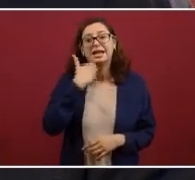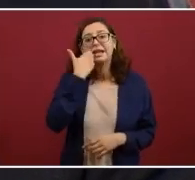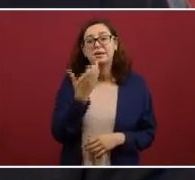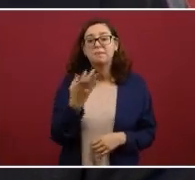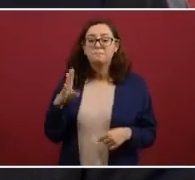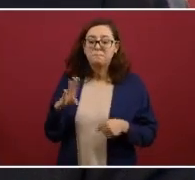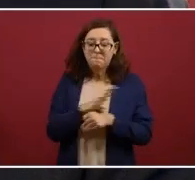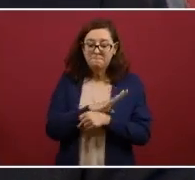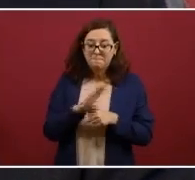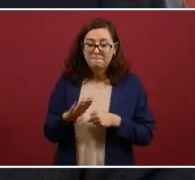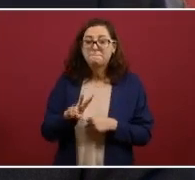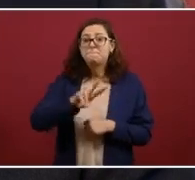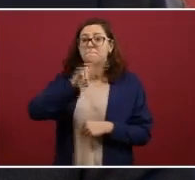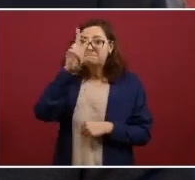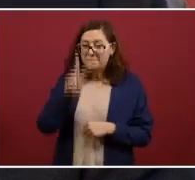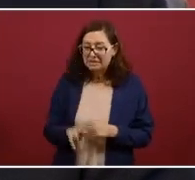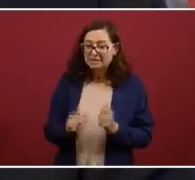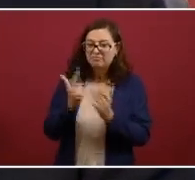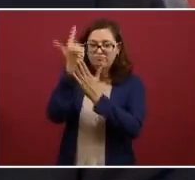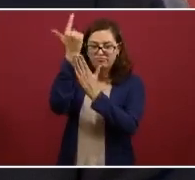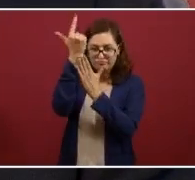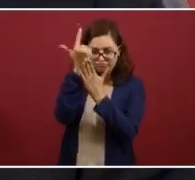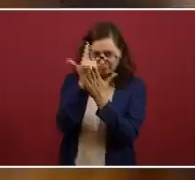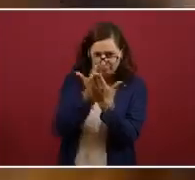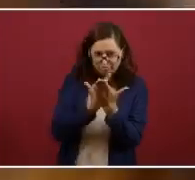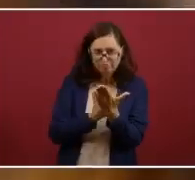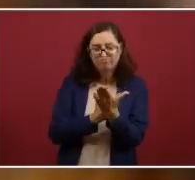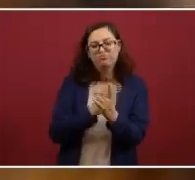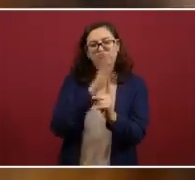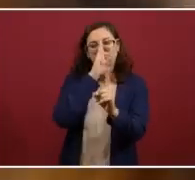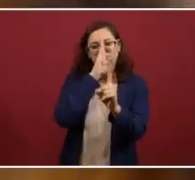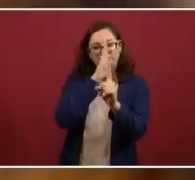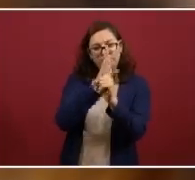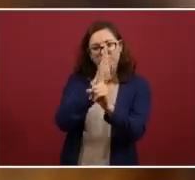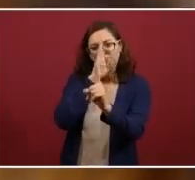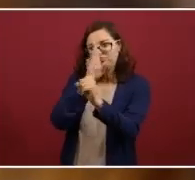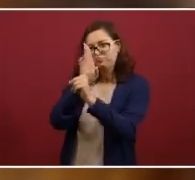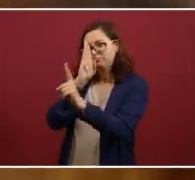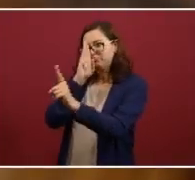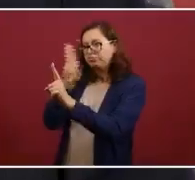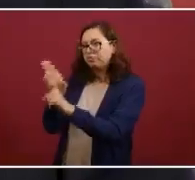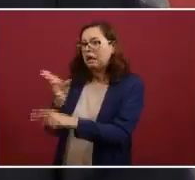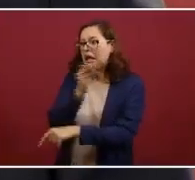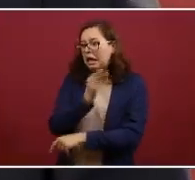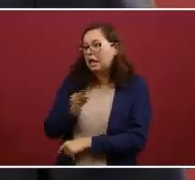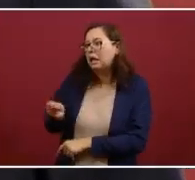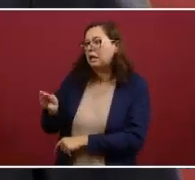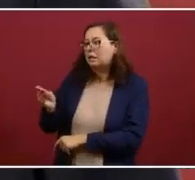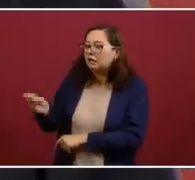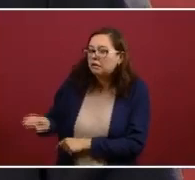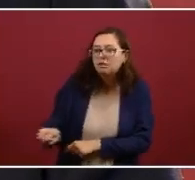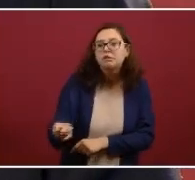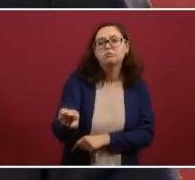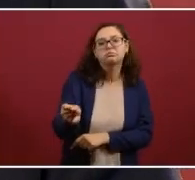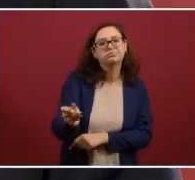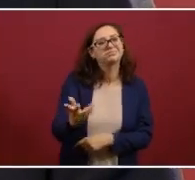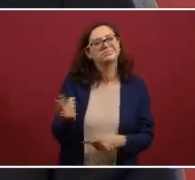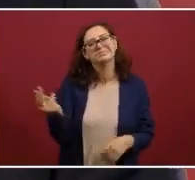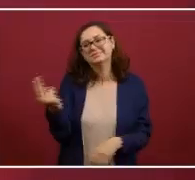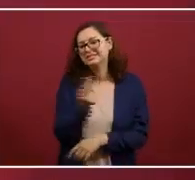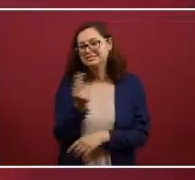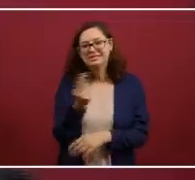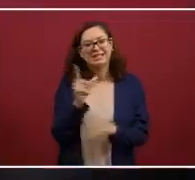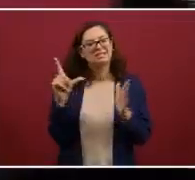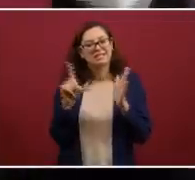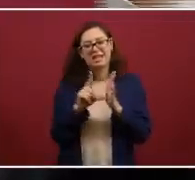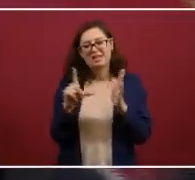beneficios sean personalizados, sin intermediarios, y para eso se requieren las tarjetas